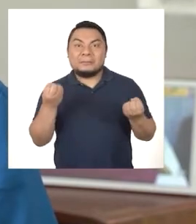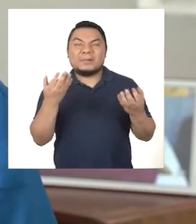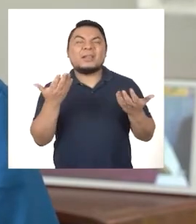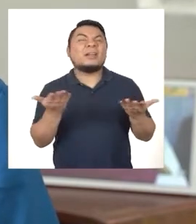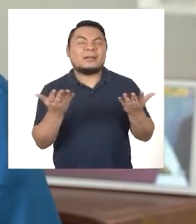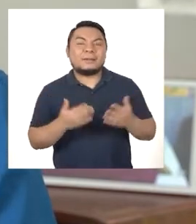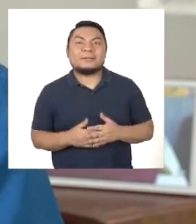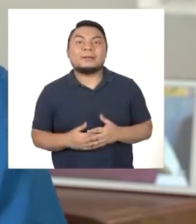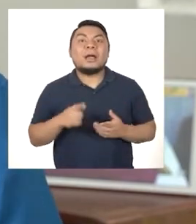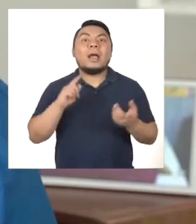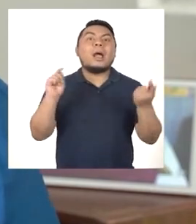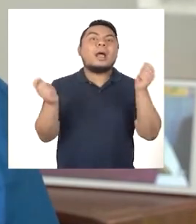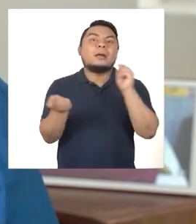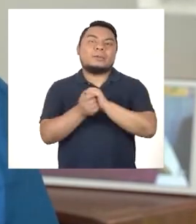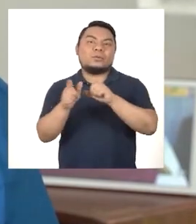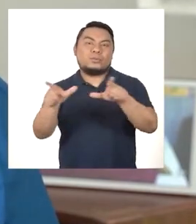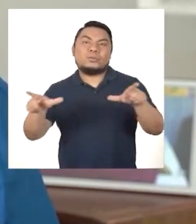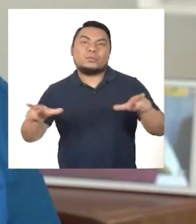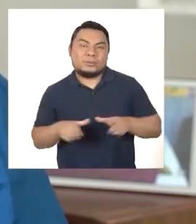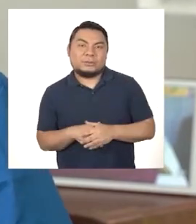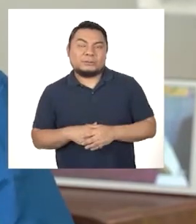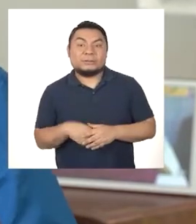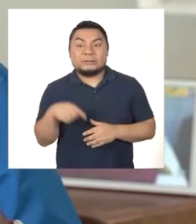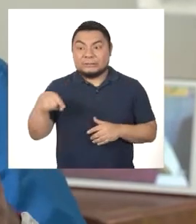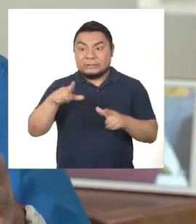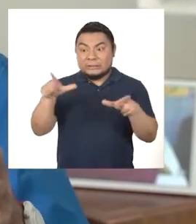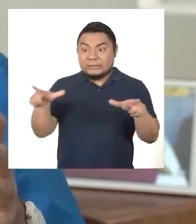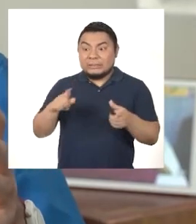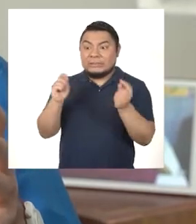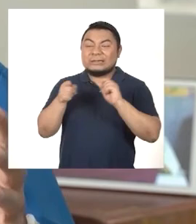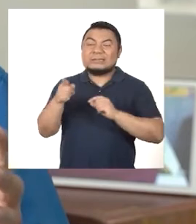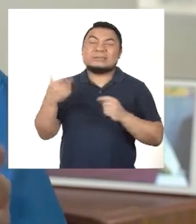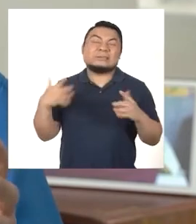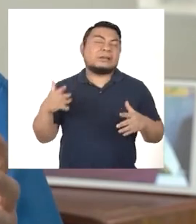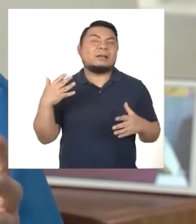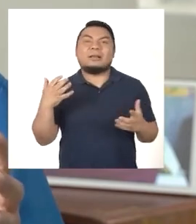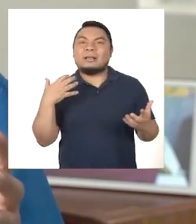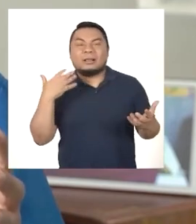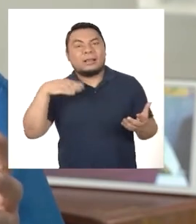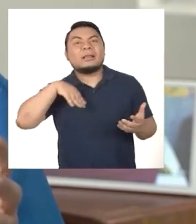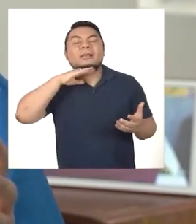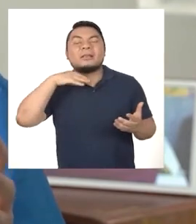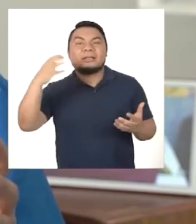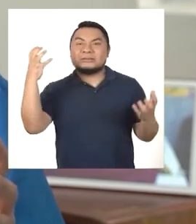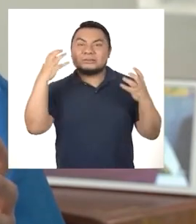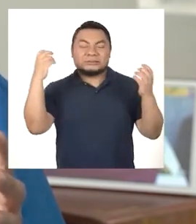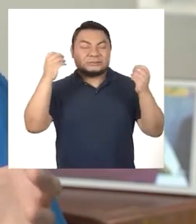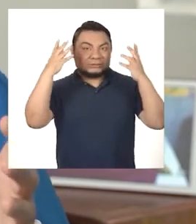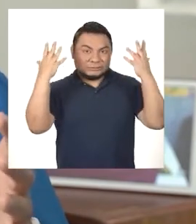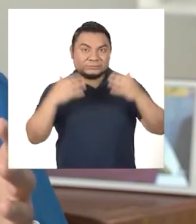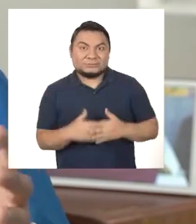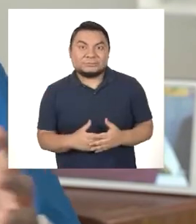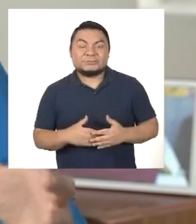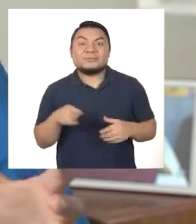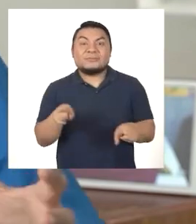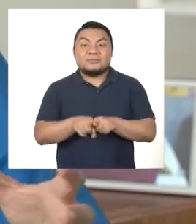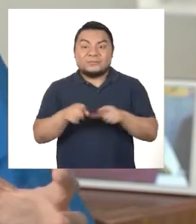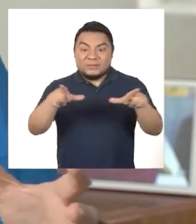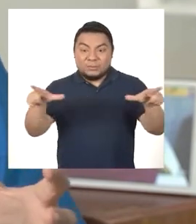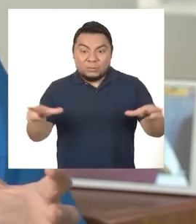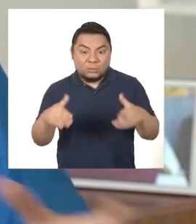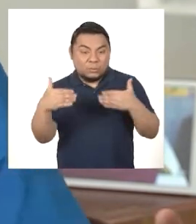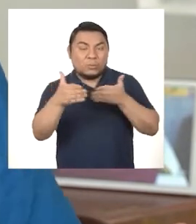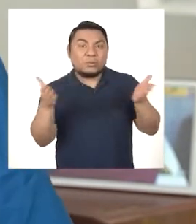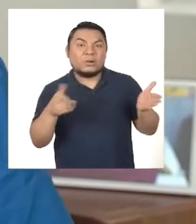bastante bien es cambiar de lugar. Cambiar ese lugar que ya te está generando un poco de tensión. Y me refiero a un espacio